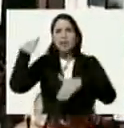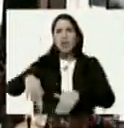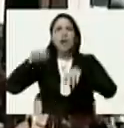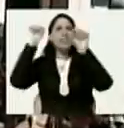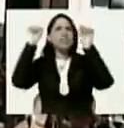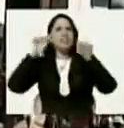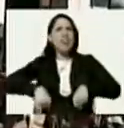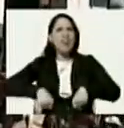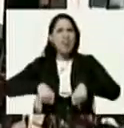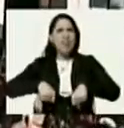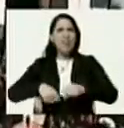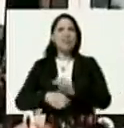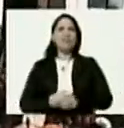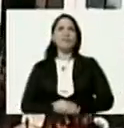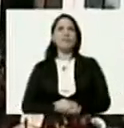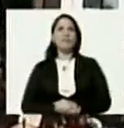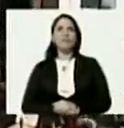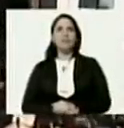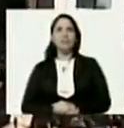elecciones?